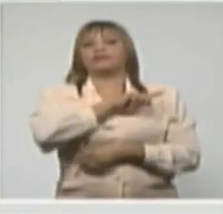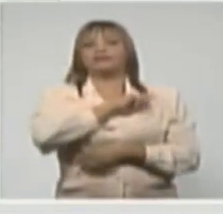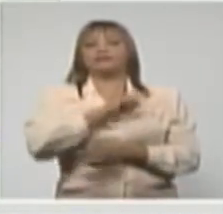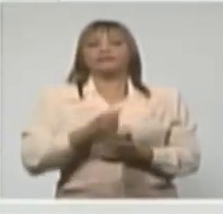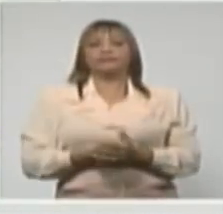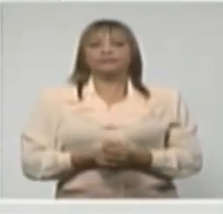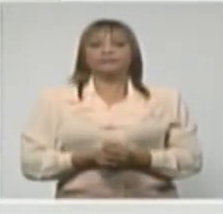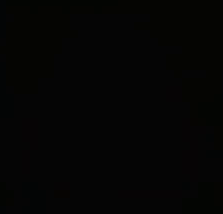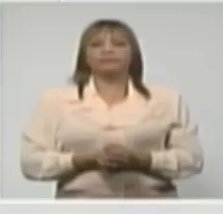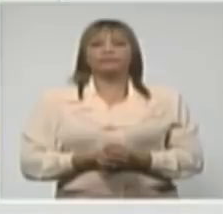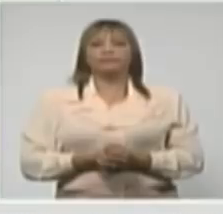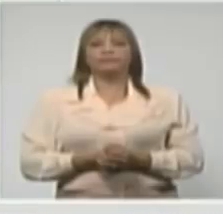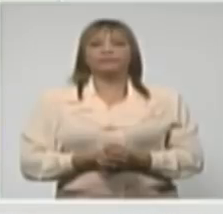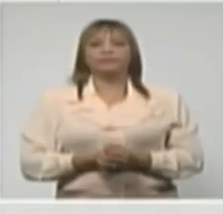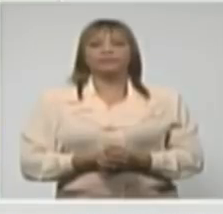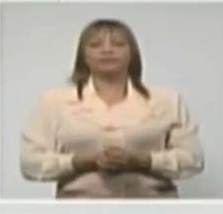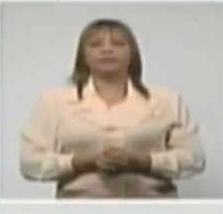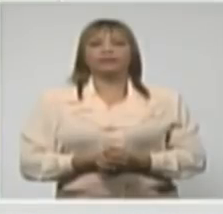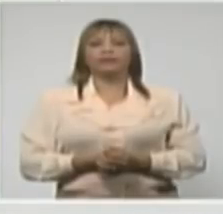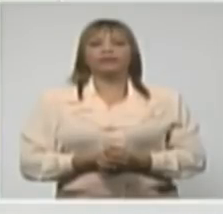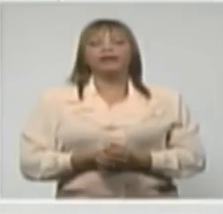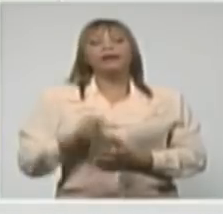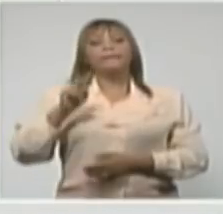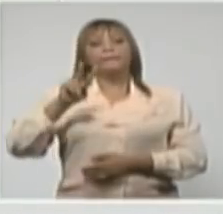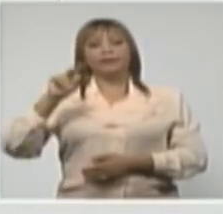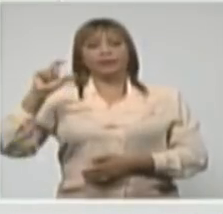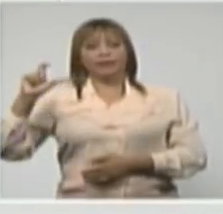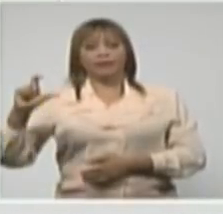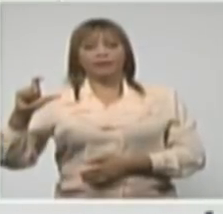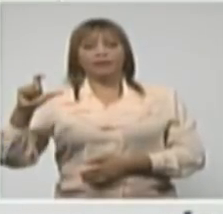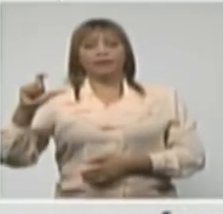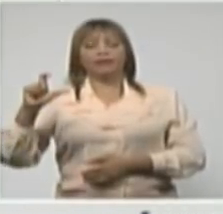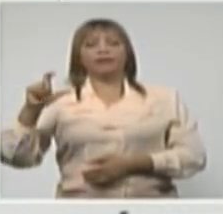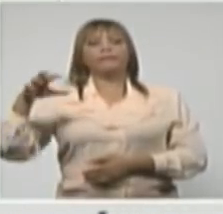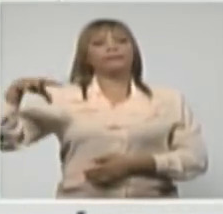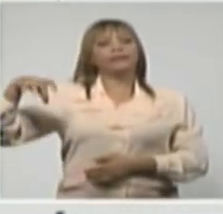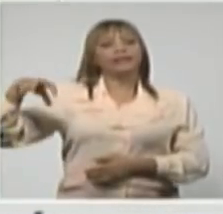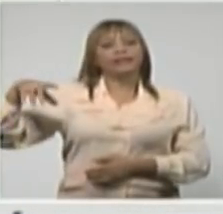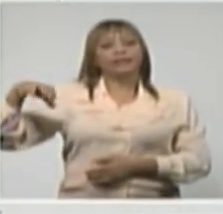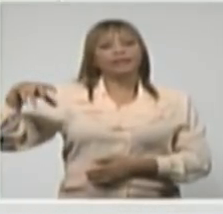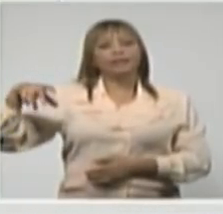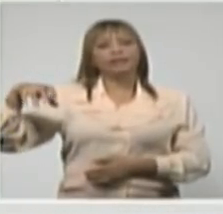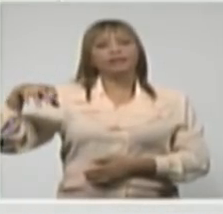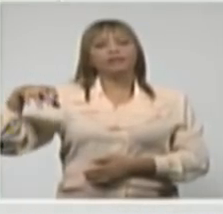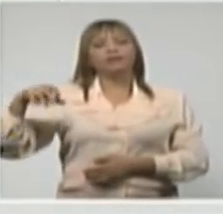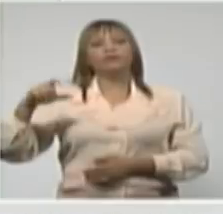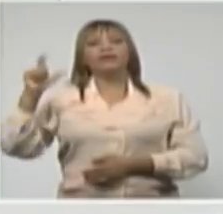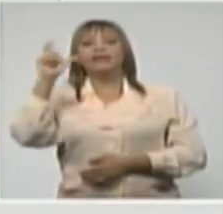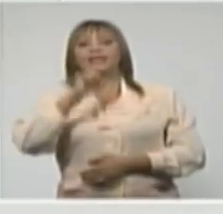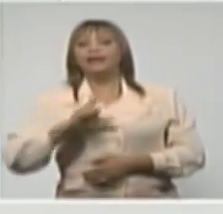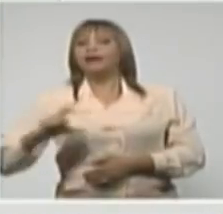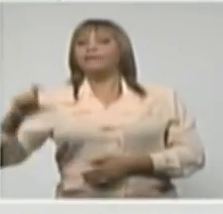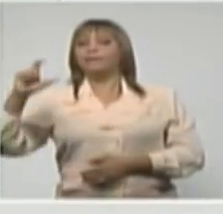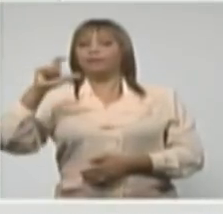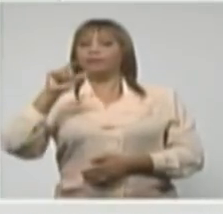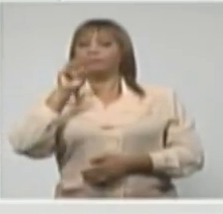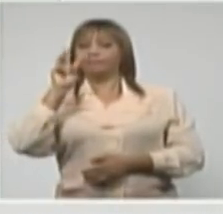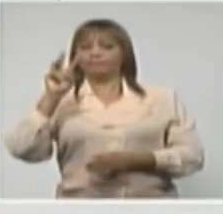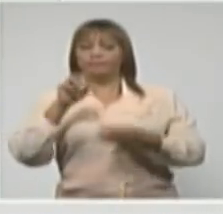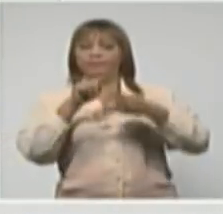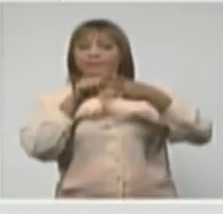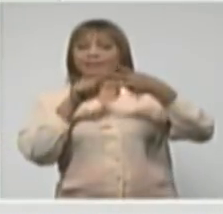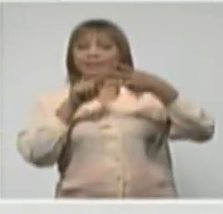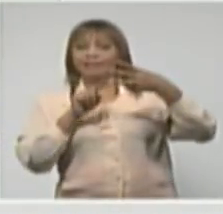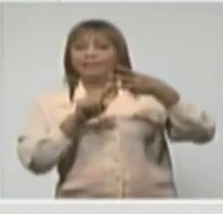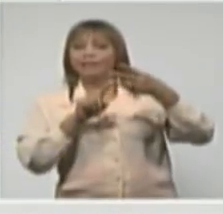Y en el caso de Villa Clara, Pinar del Río y Camagüey, pues ahí tienen